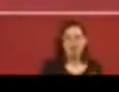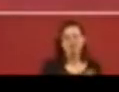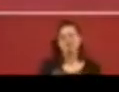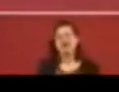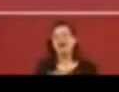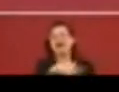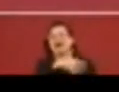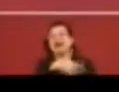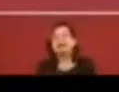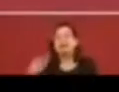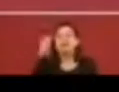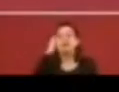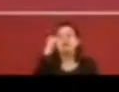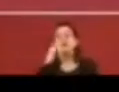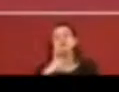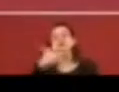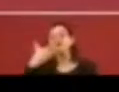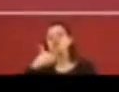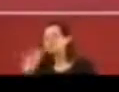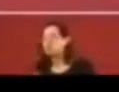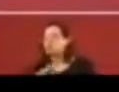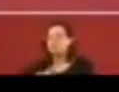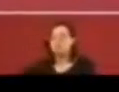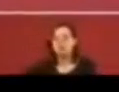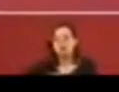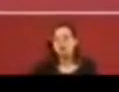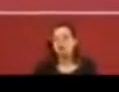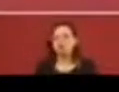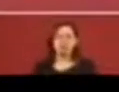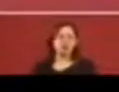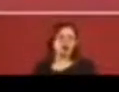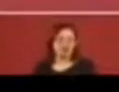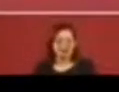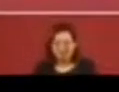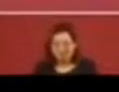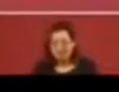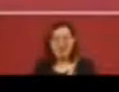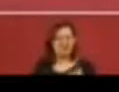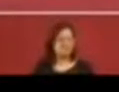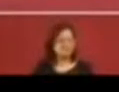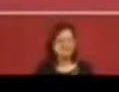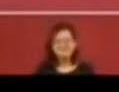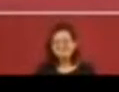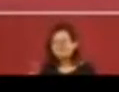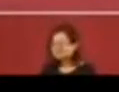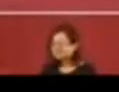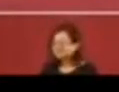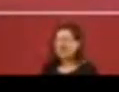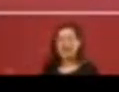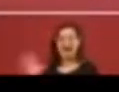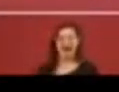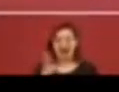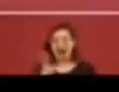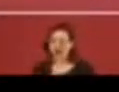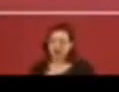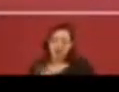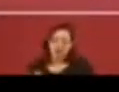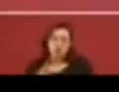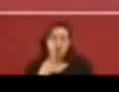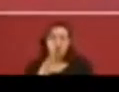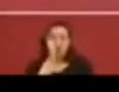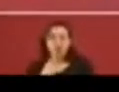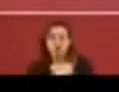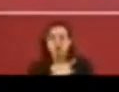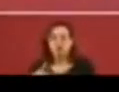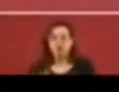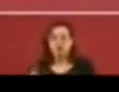a disminuir la carga de virus, bacterias, parásitos, etcétera, en las superficies de contacto de uso común. Pero no